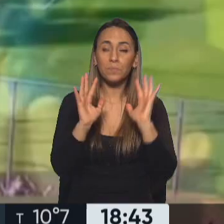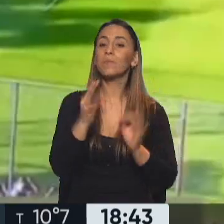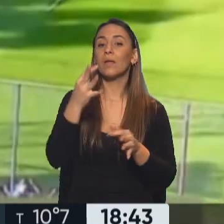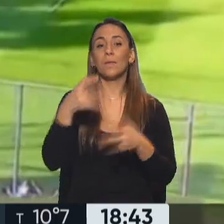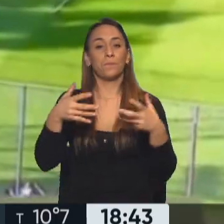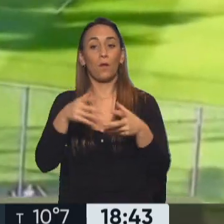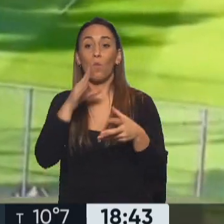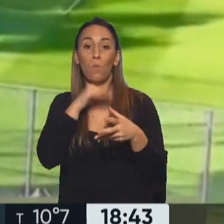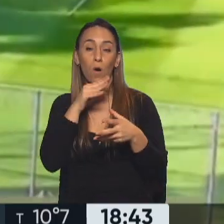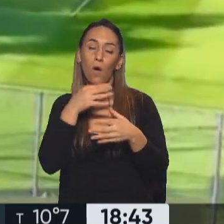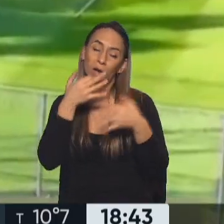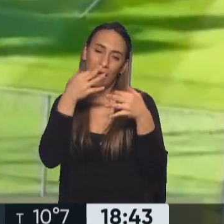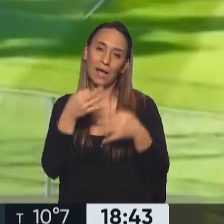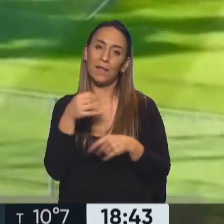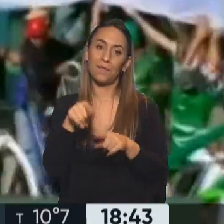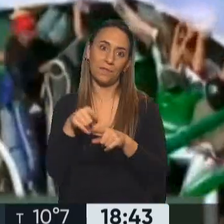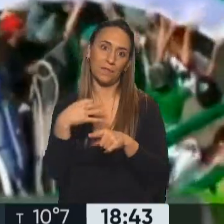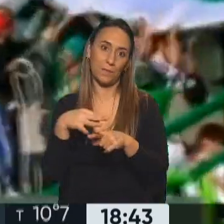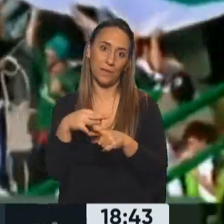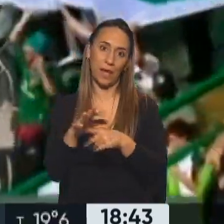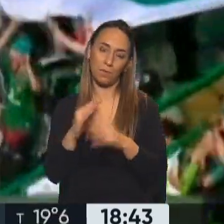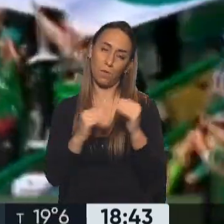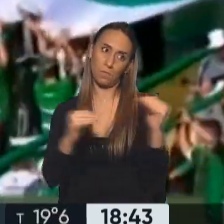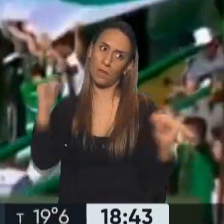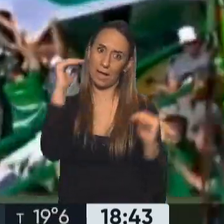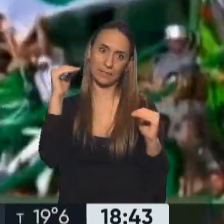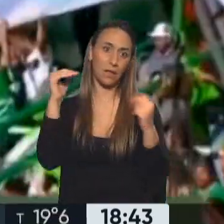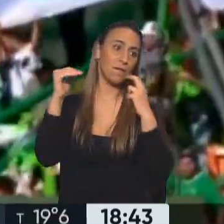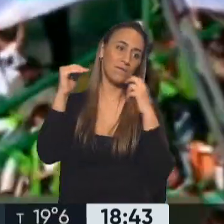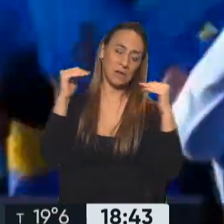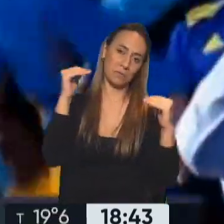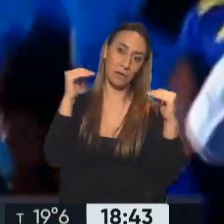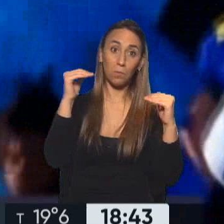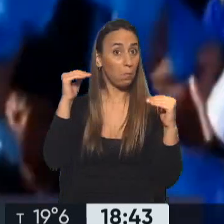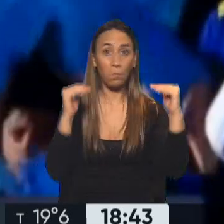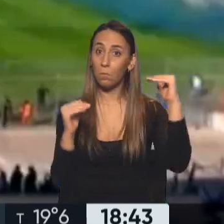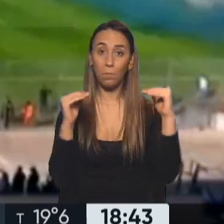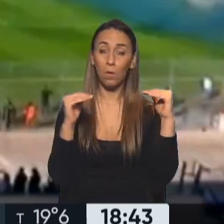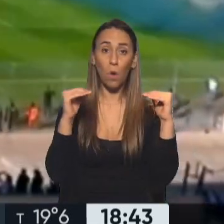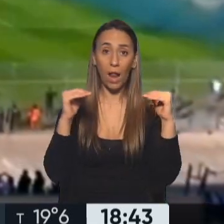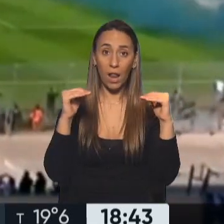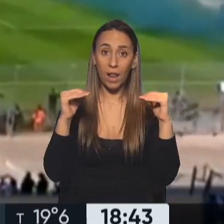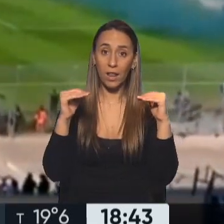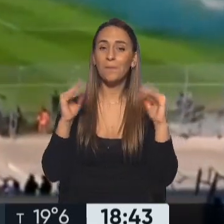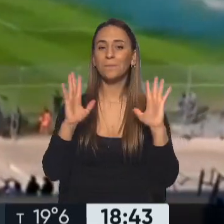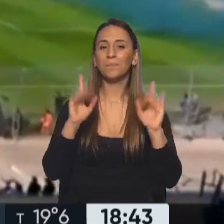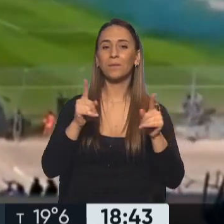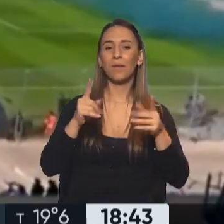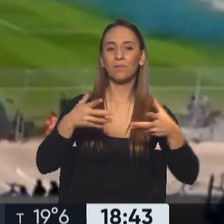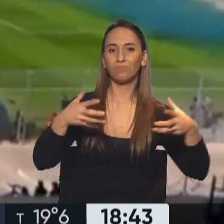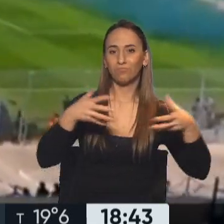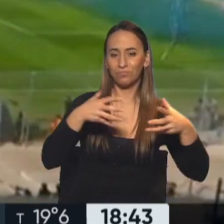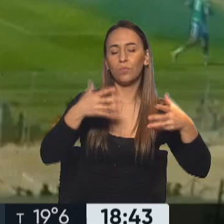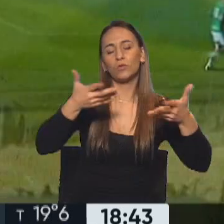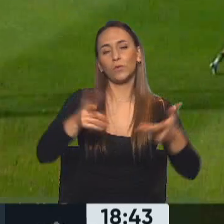la teoría, debía ser mucho más que Ferro. Pero bueno, allí estaban los de Caballito. Por supuesto que en La